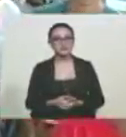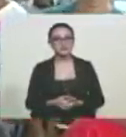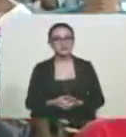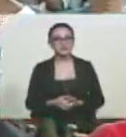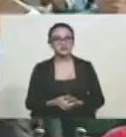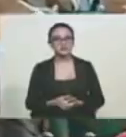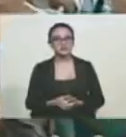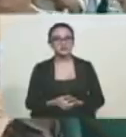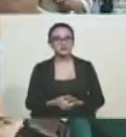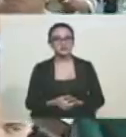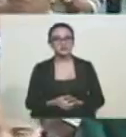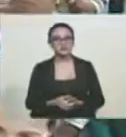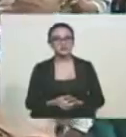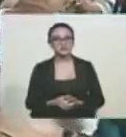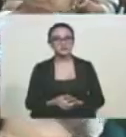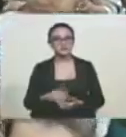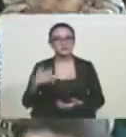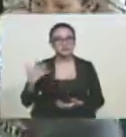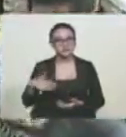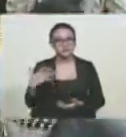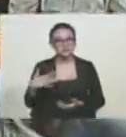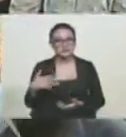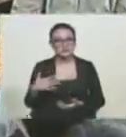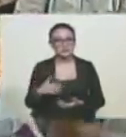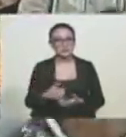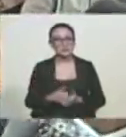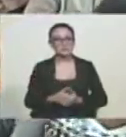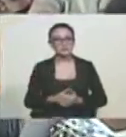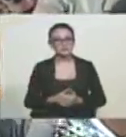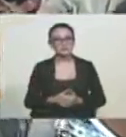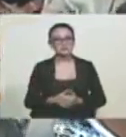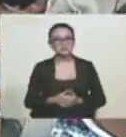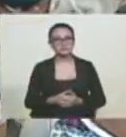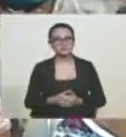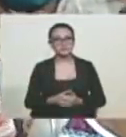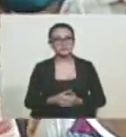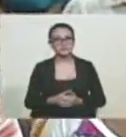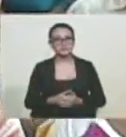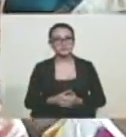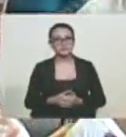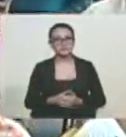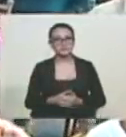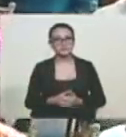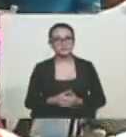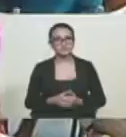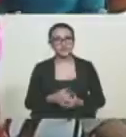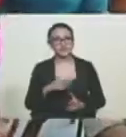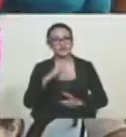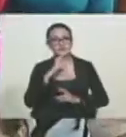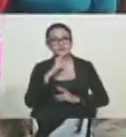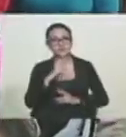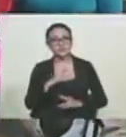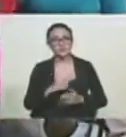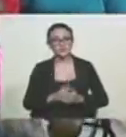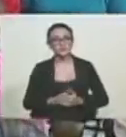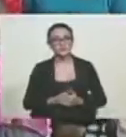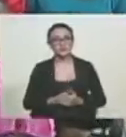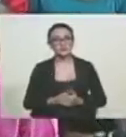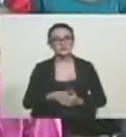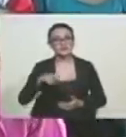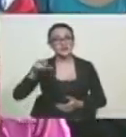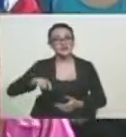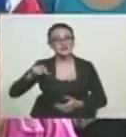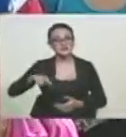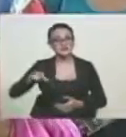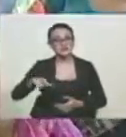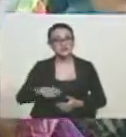que dejaron el cuero en el asfalto y fue producto de